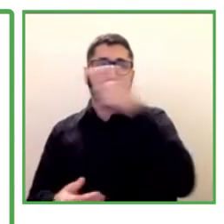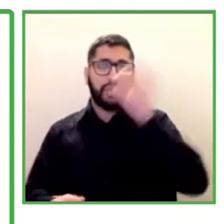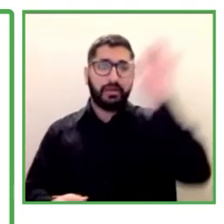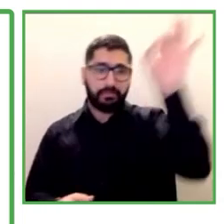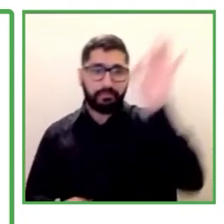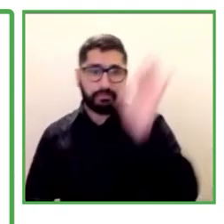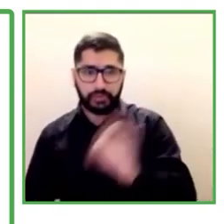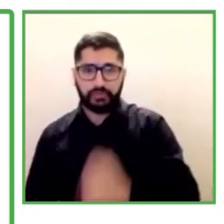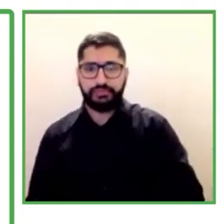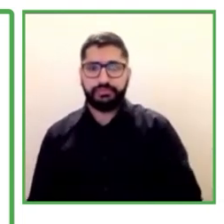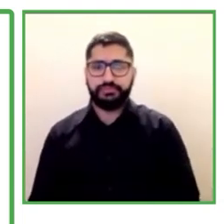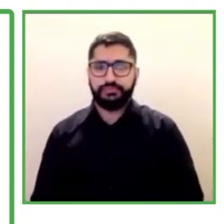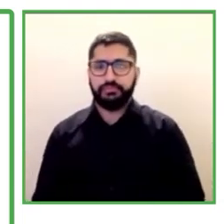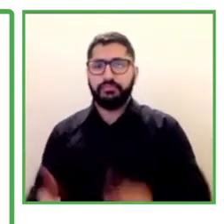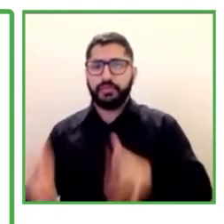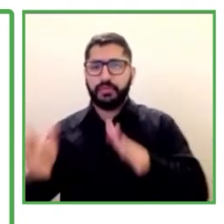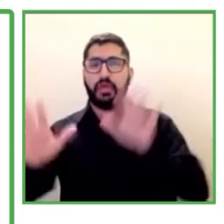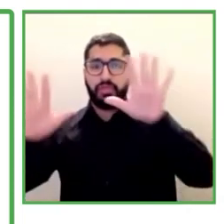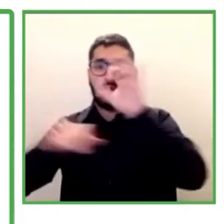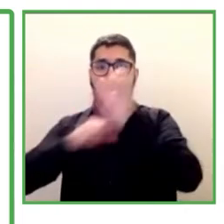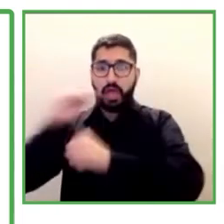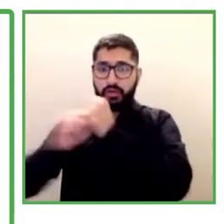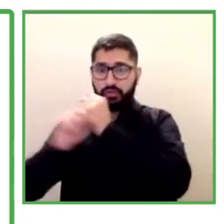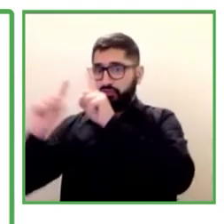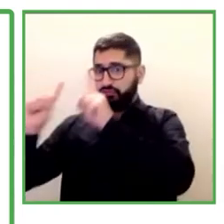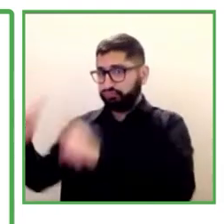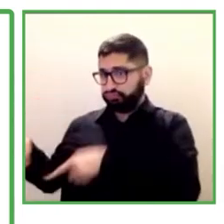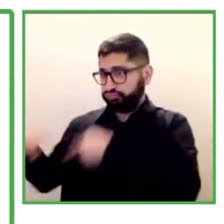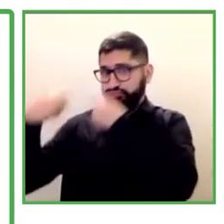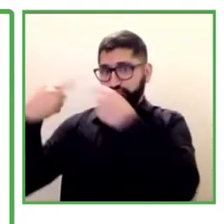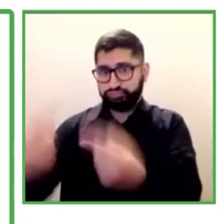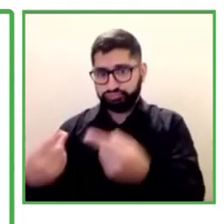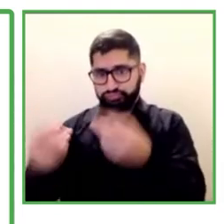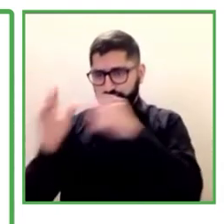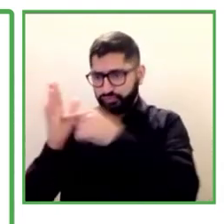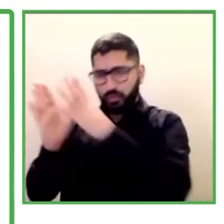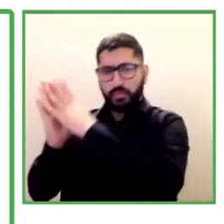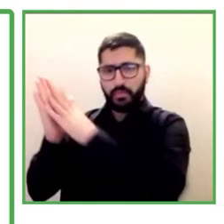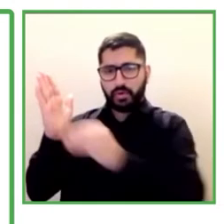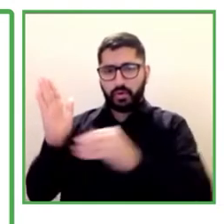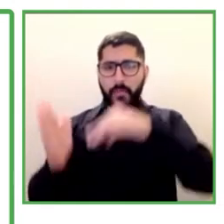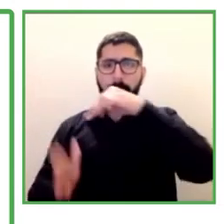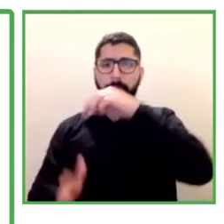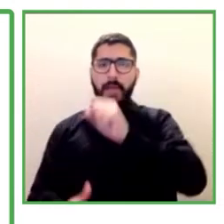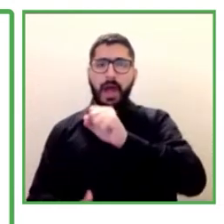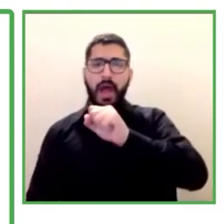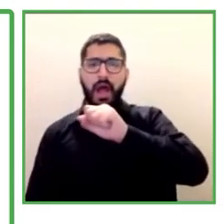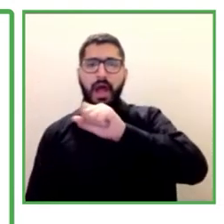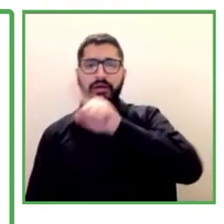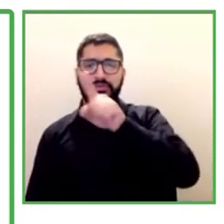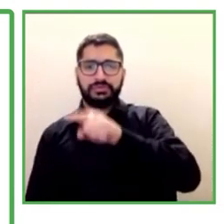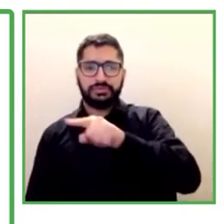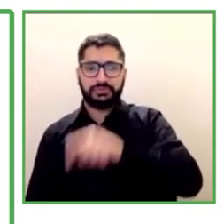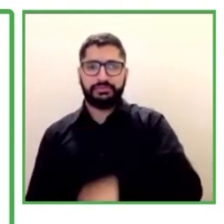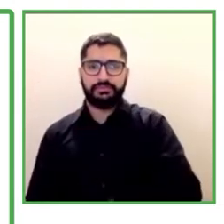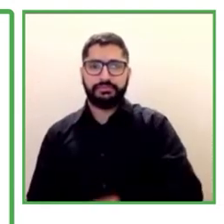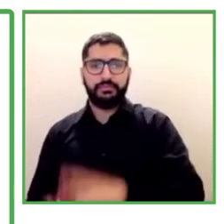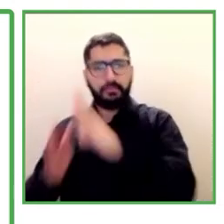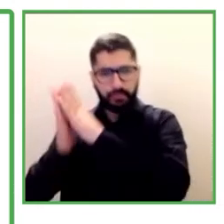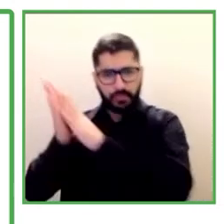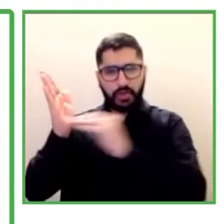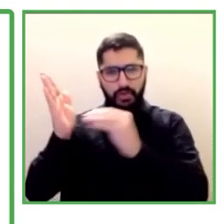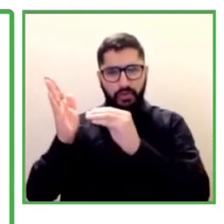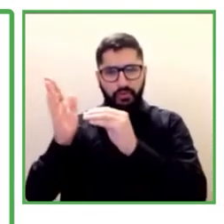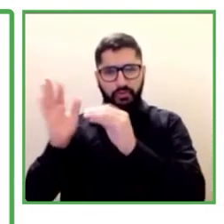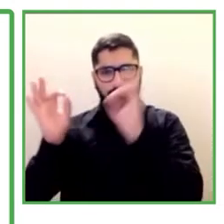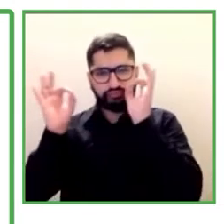en salud que le denominamos MAIS. Este abarca los aspectos médicos y psicosociales del proceso de recuperación